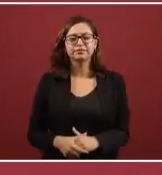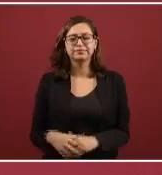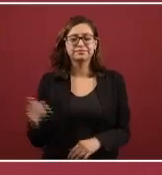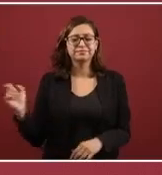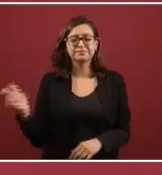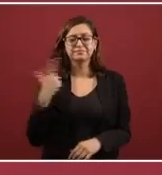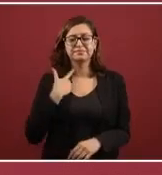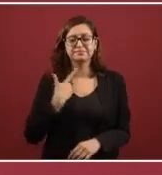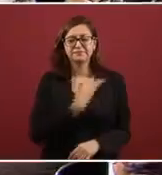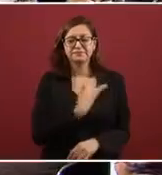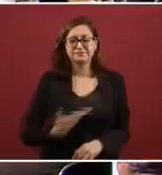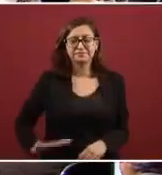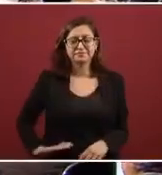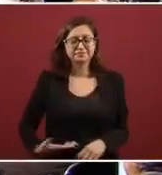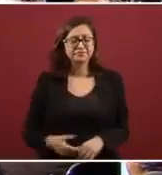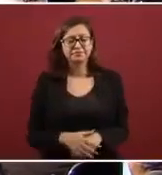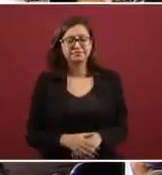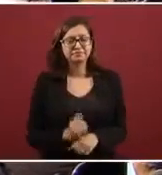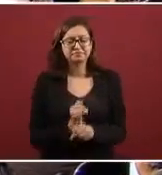expresidentes.